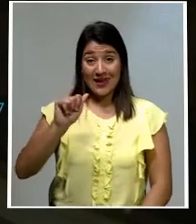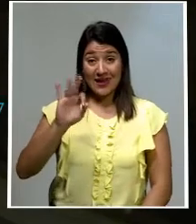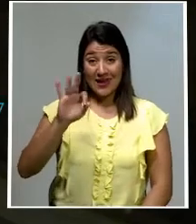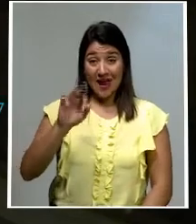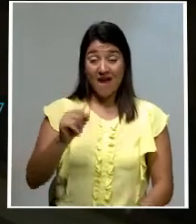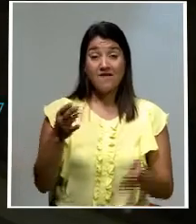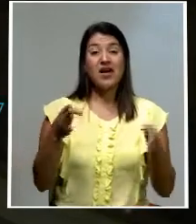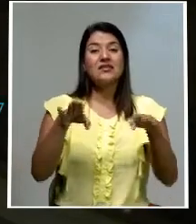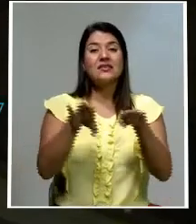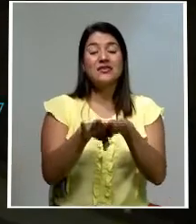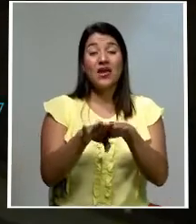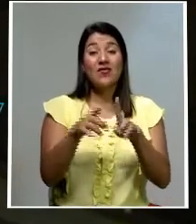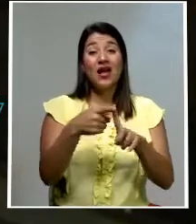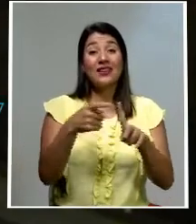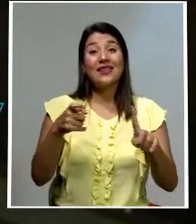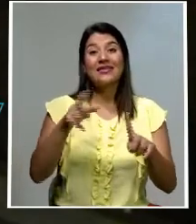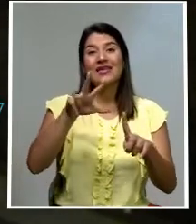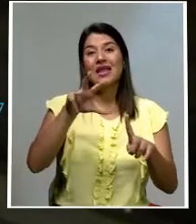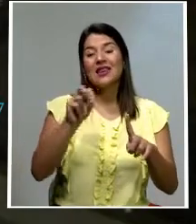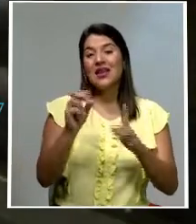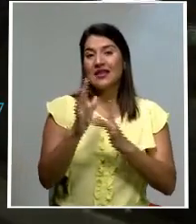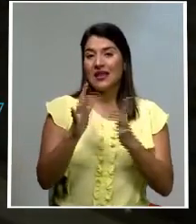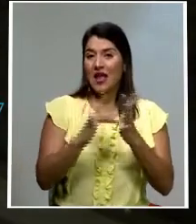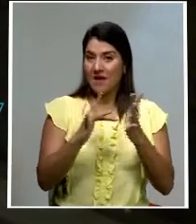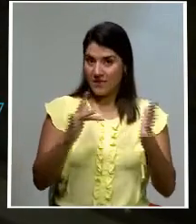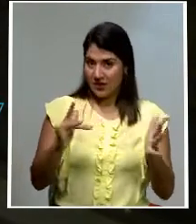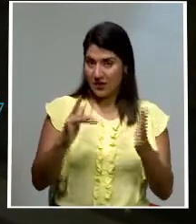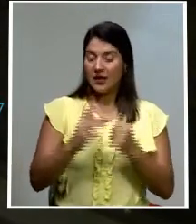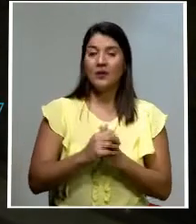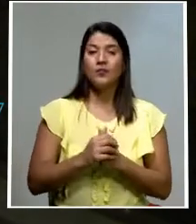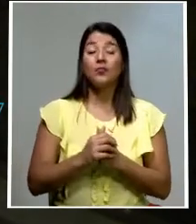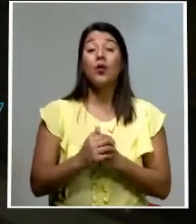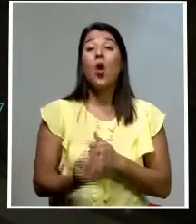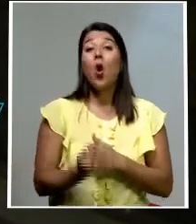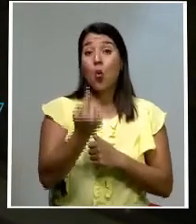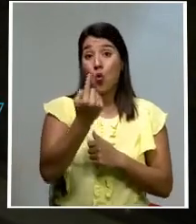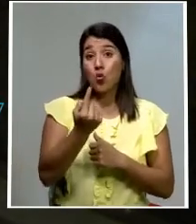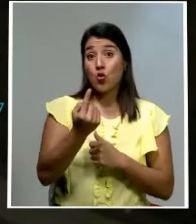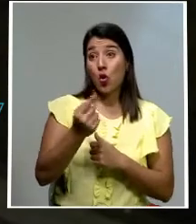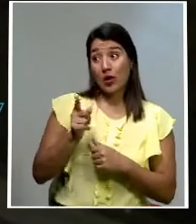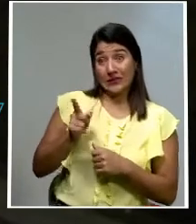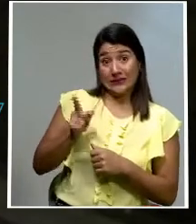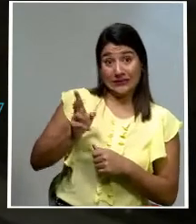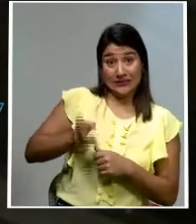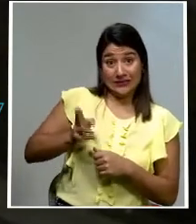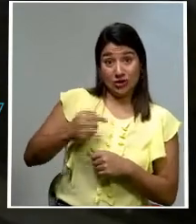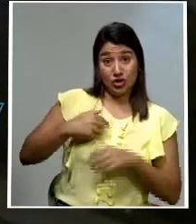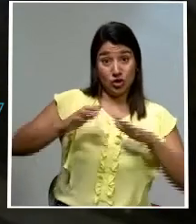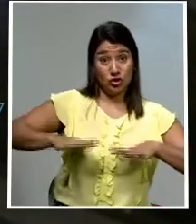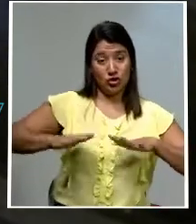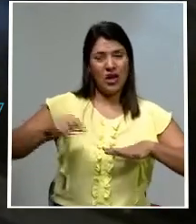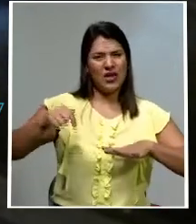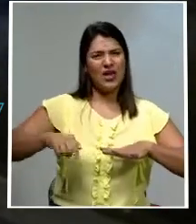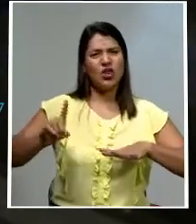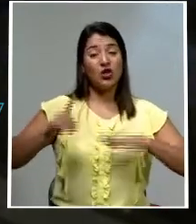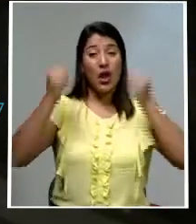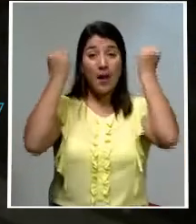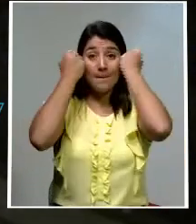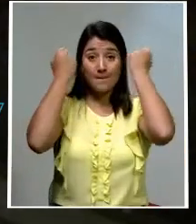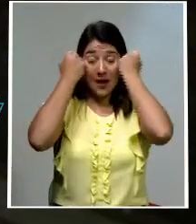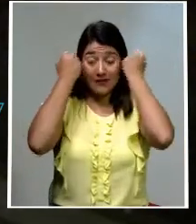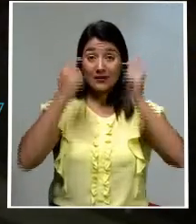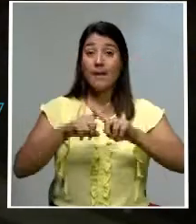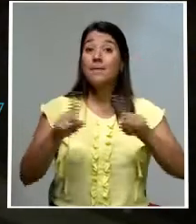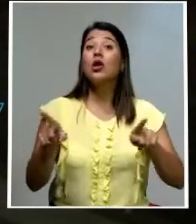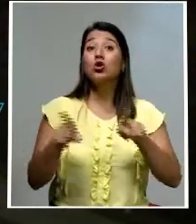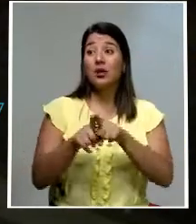del 30 de abril. Uno de ellos precisamente es este donde me encuentro, que es el de Pavas, pero también se estará